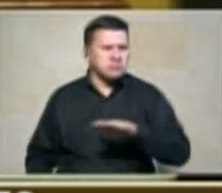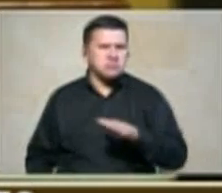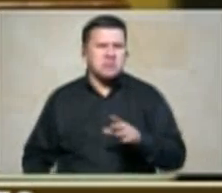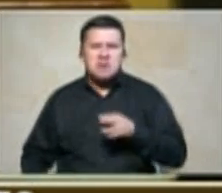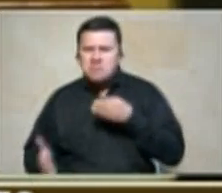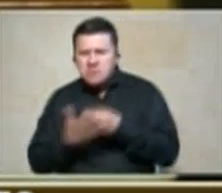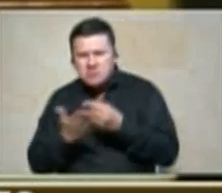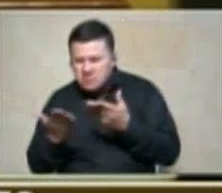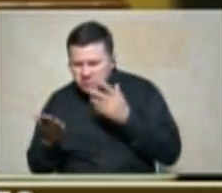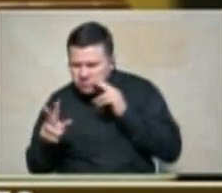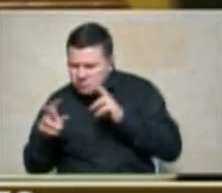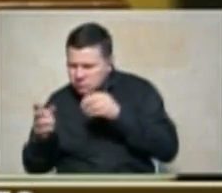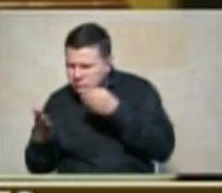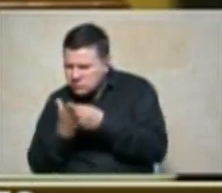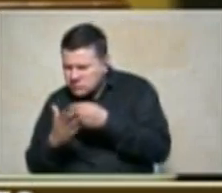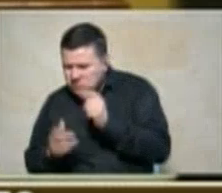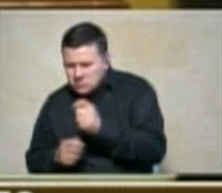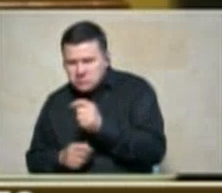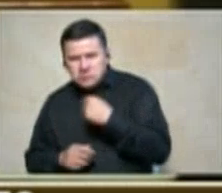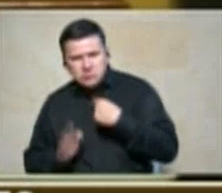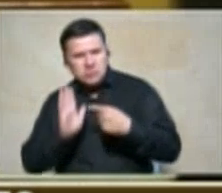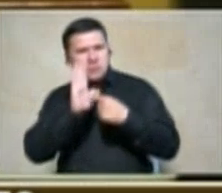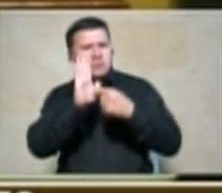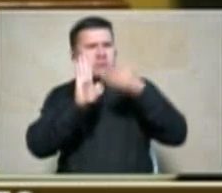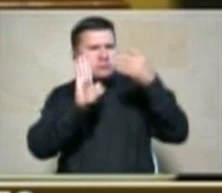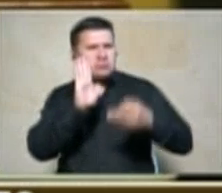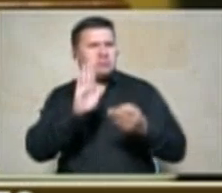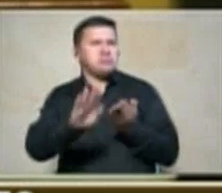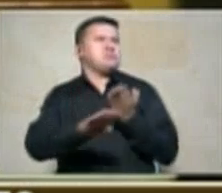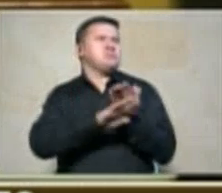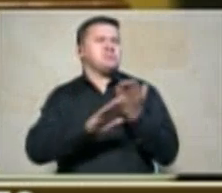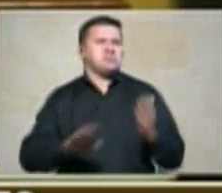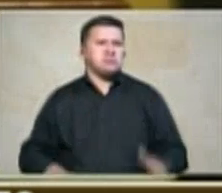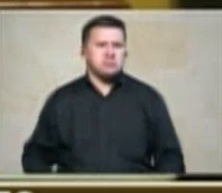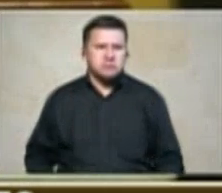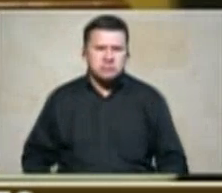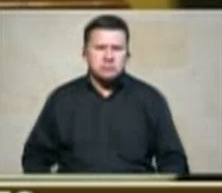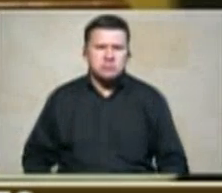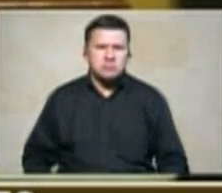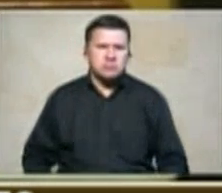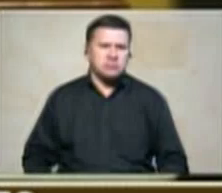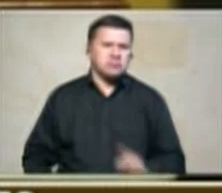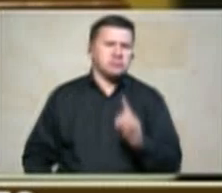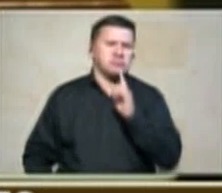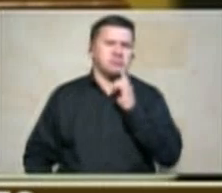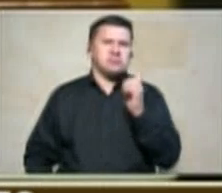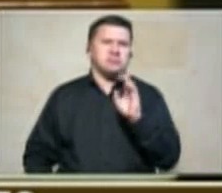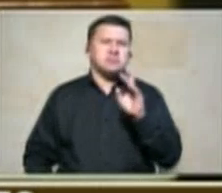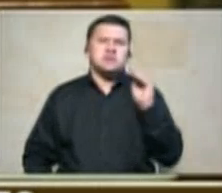reclamantes simplemente eran falsos reclamantes. Y no solo falsos reclamantes, sino